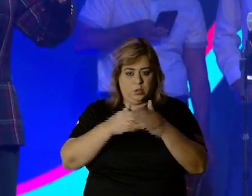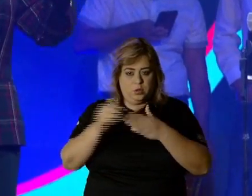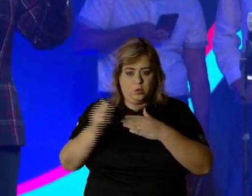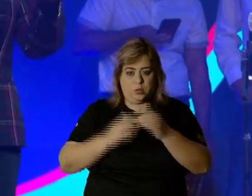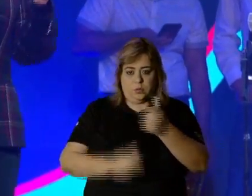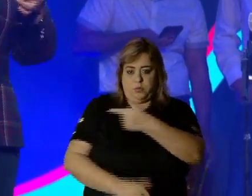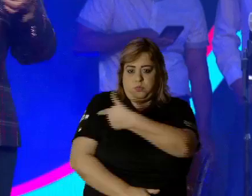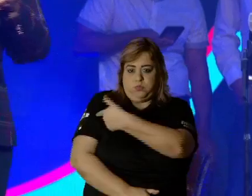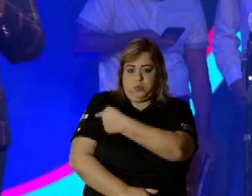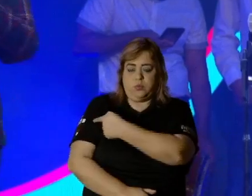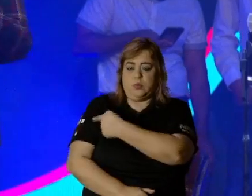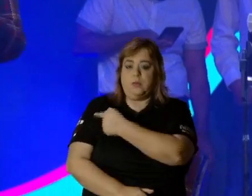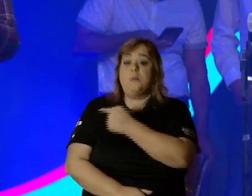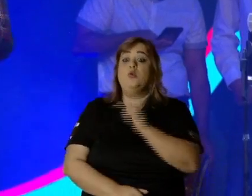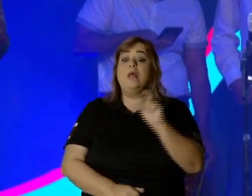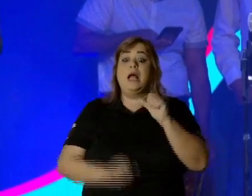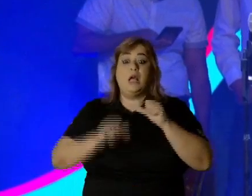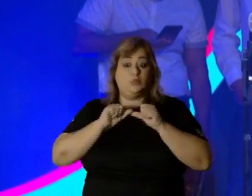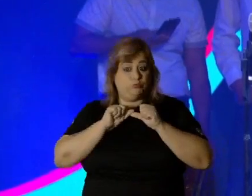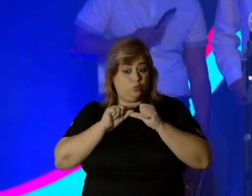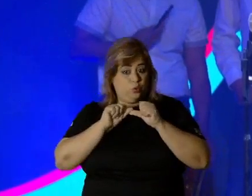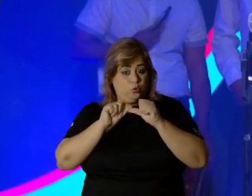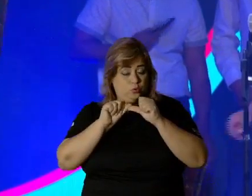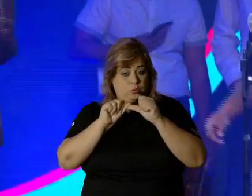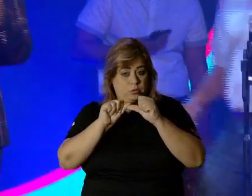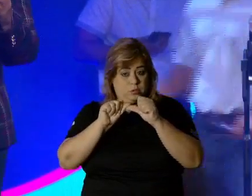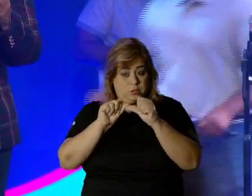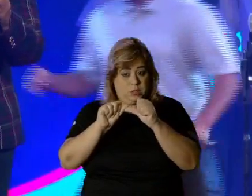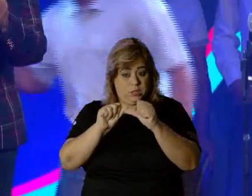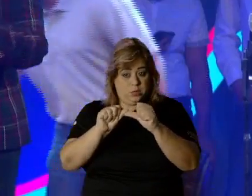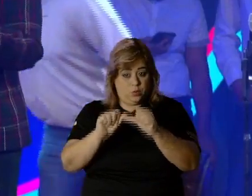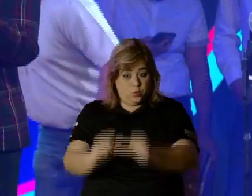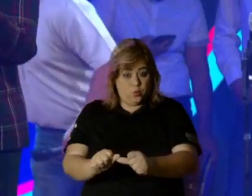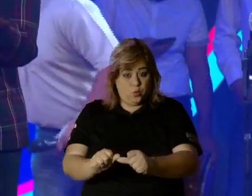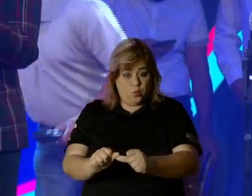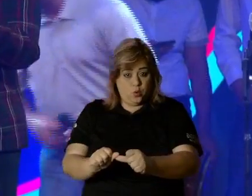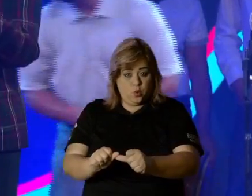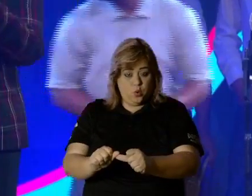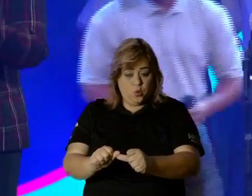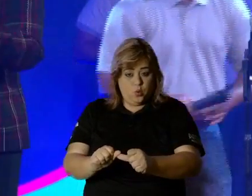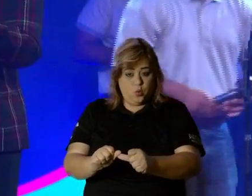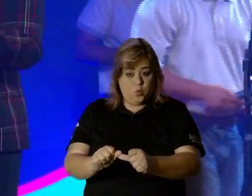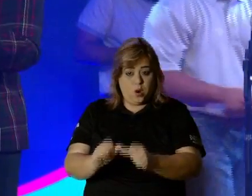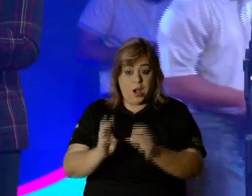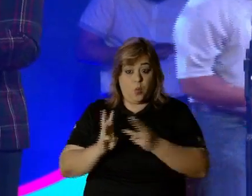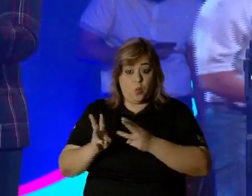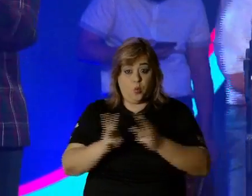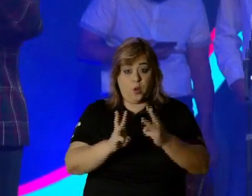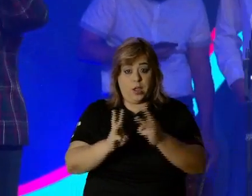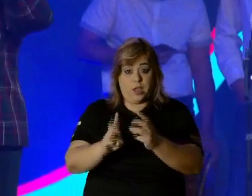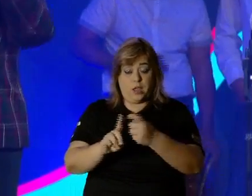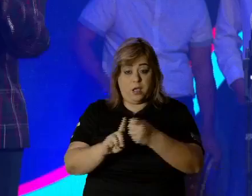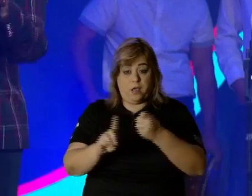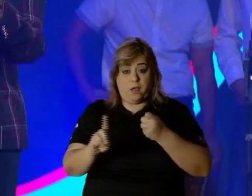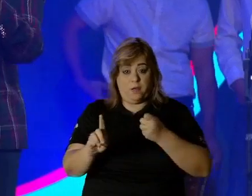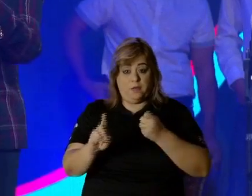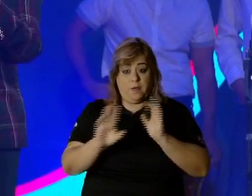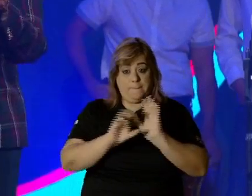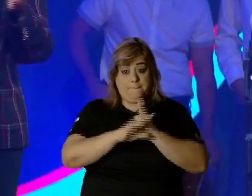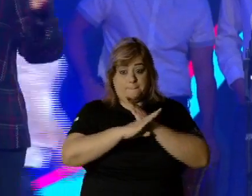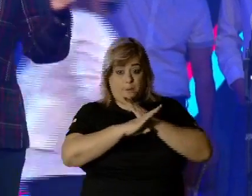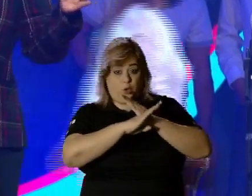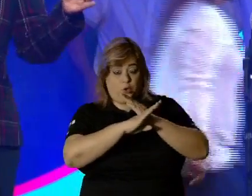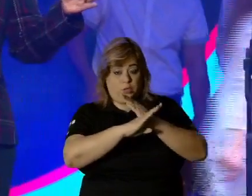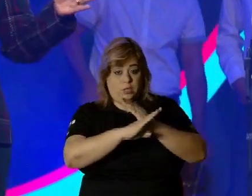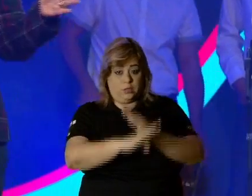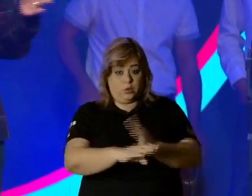el protocolo. Nosotros no vamos a arriesgar nada. Desde mayo nosotros estamos abrimos el templo,